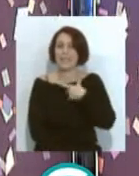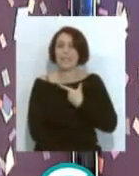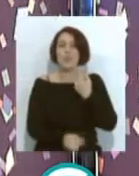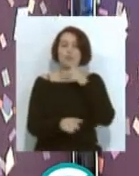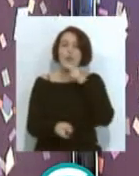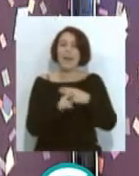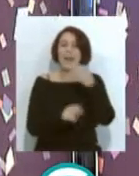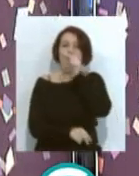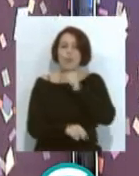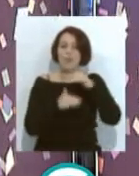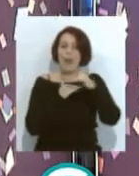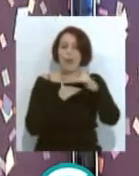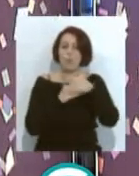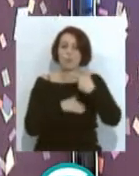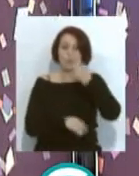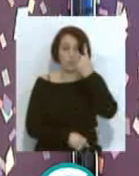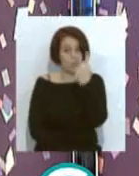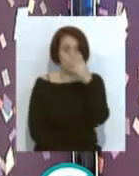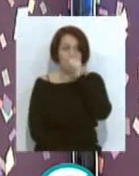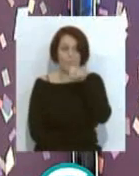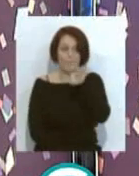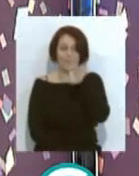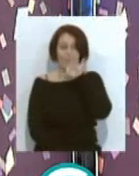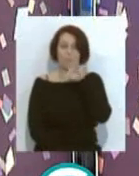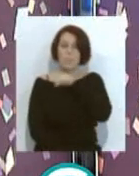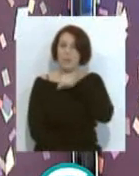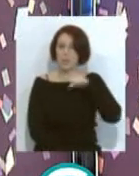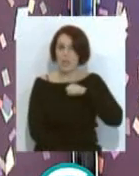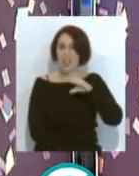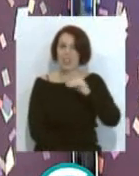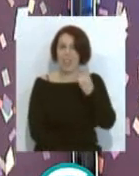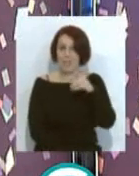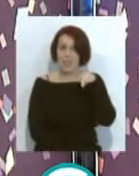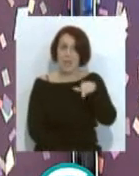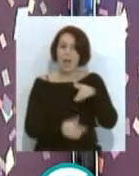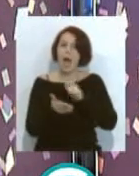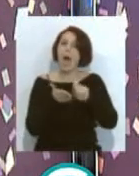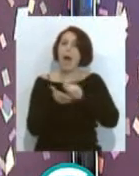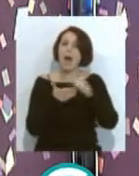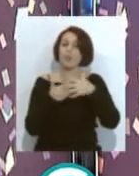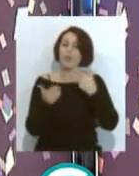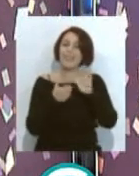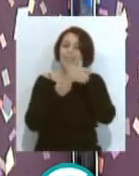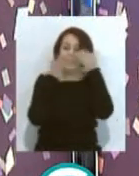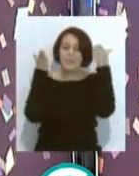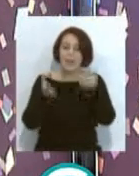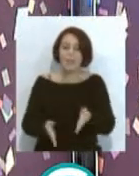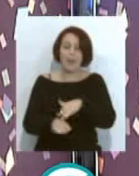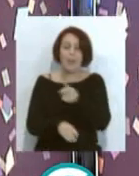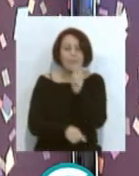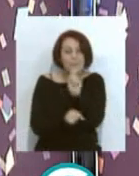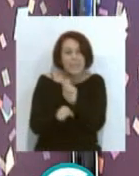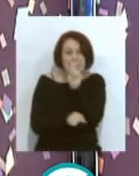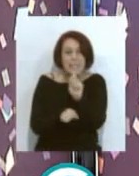hemos elegido una copla muy personal de David, de su autor, que dedicaba a una